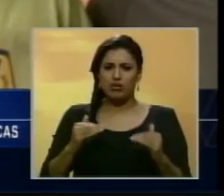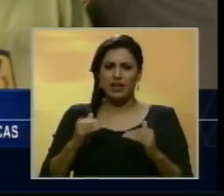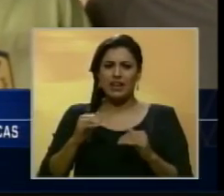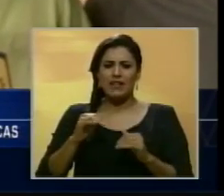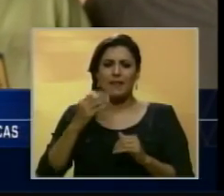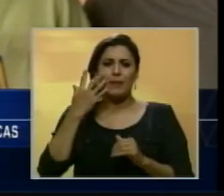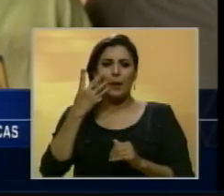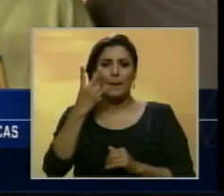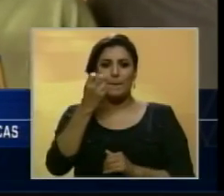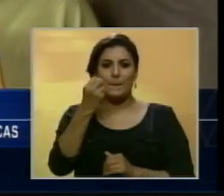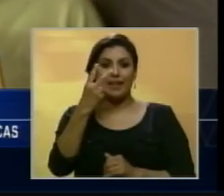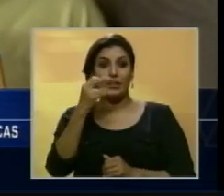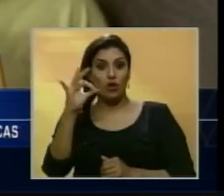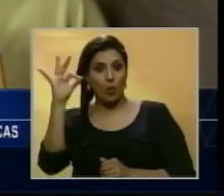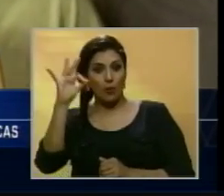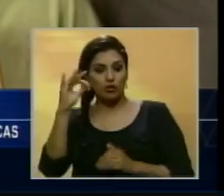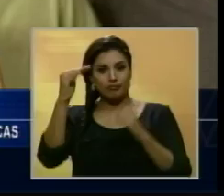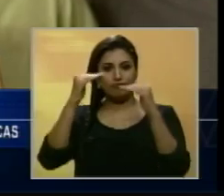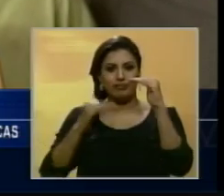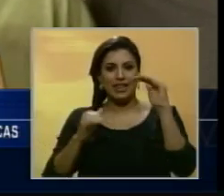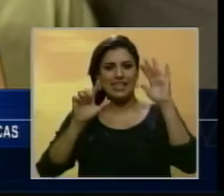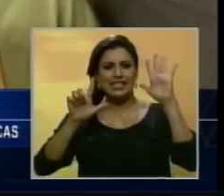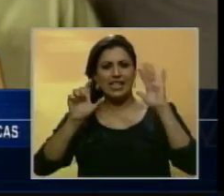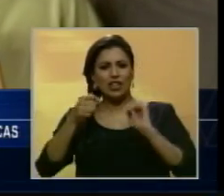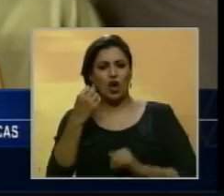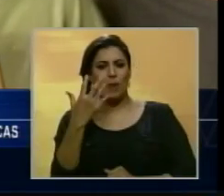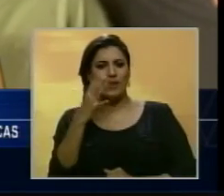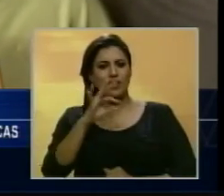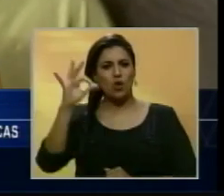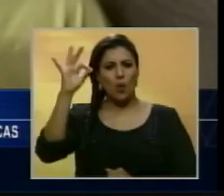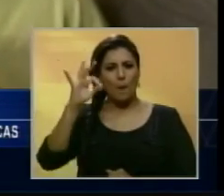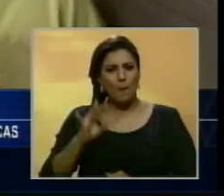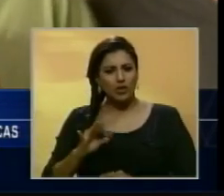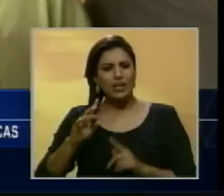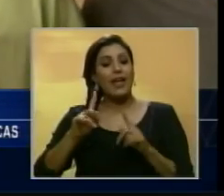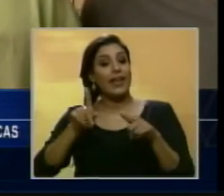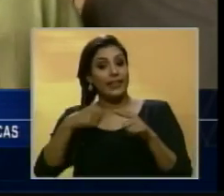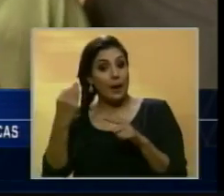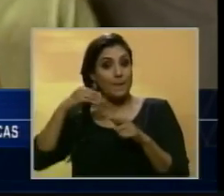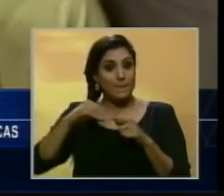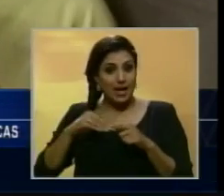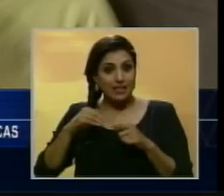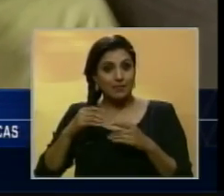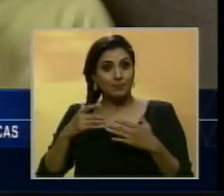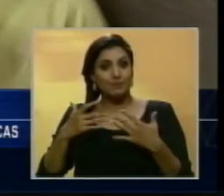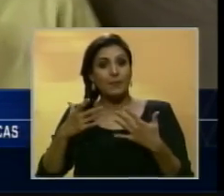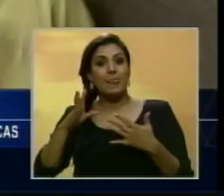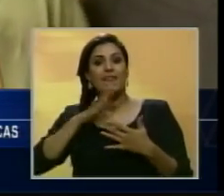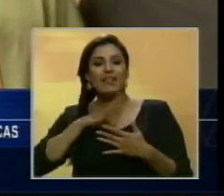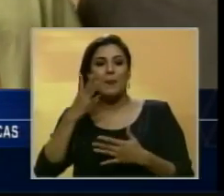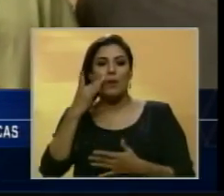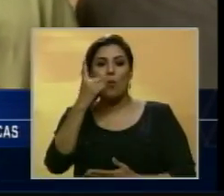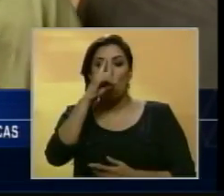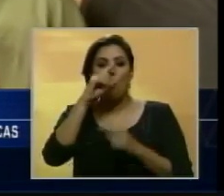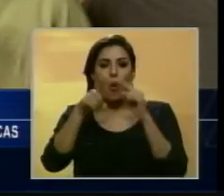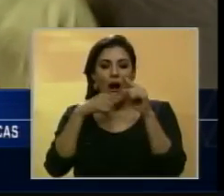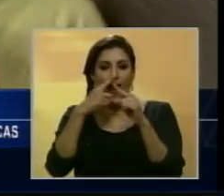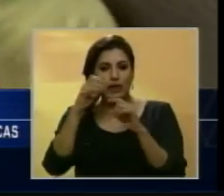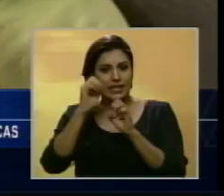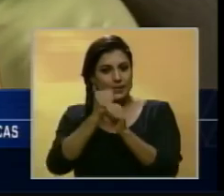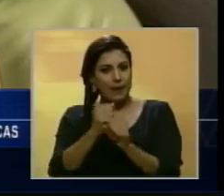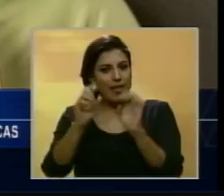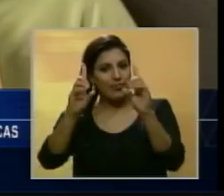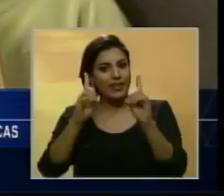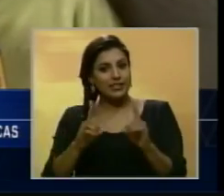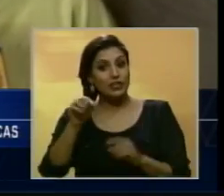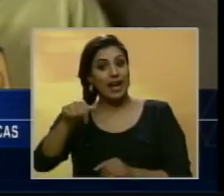un 22% a un 7,5%? Y de paso, tienen más de un año esperándose la